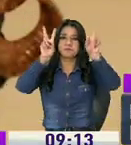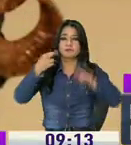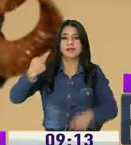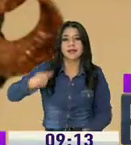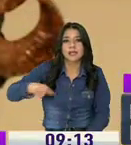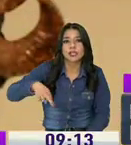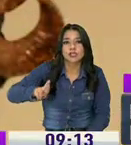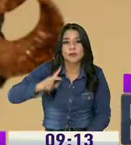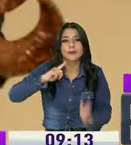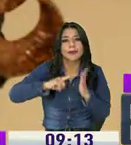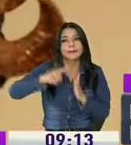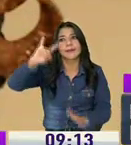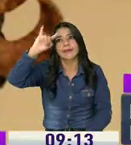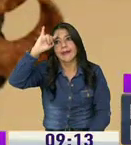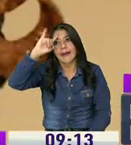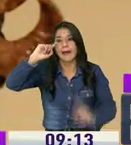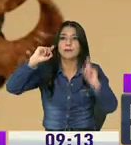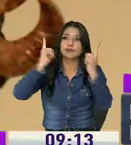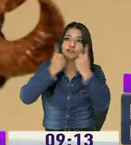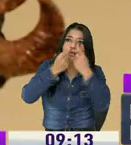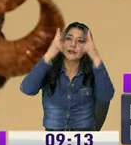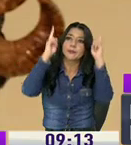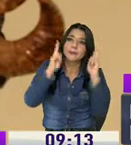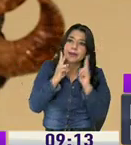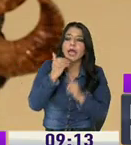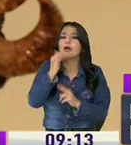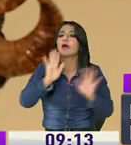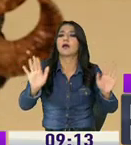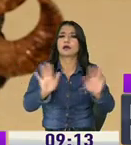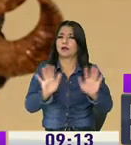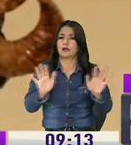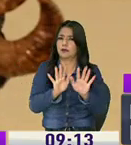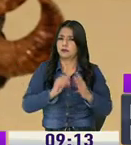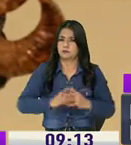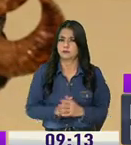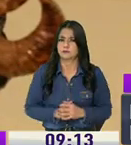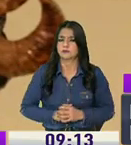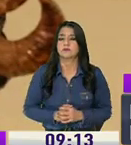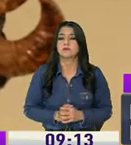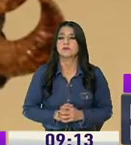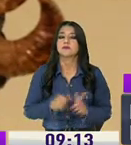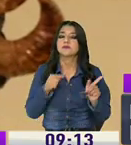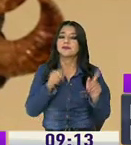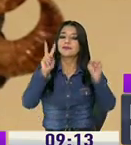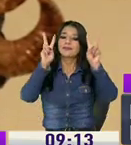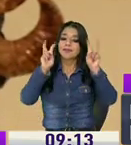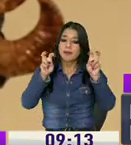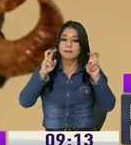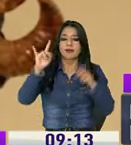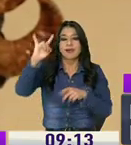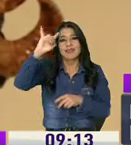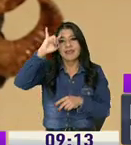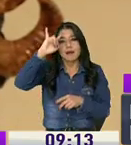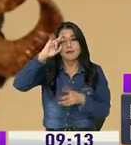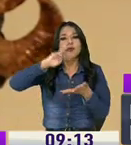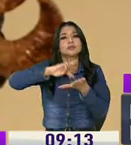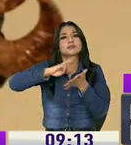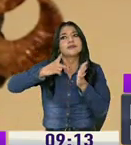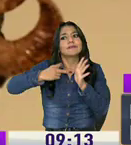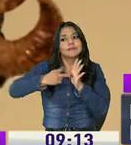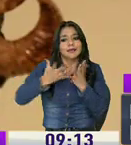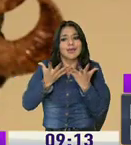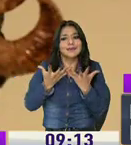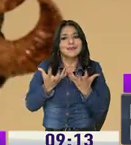religioso, o sea, no hay ningún santo, ninguna virgen, nada por el estilo por el cual los diablos salgan, ¿sí? Sino que es básicamente este